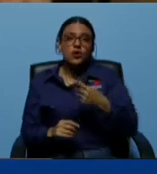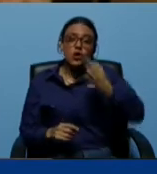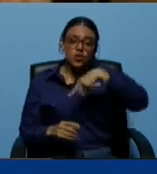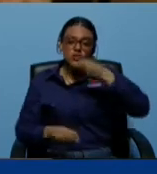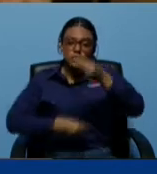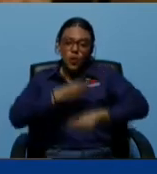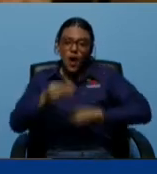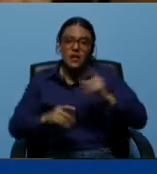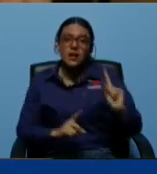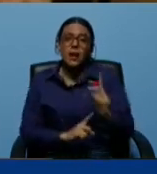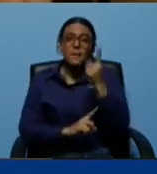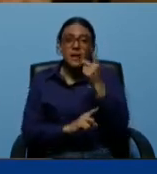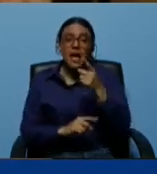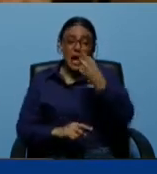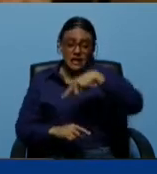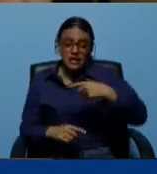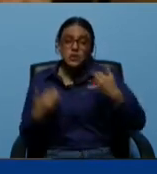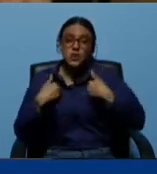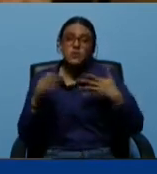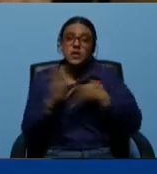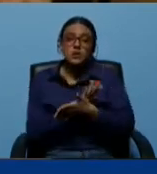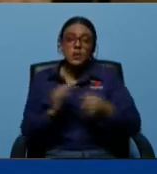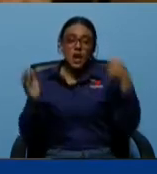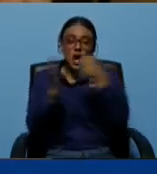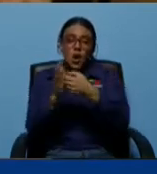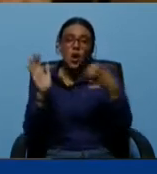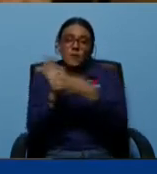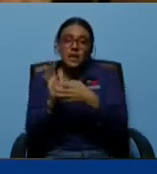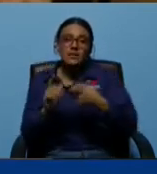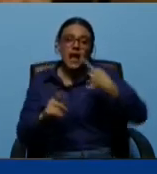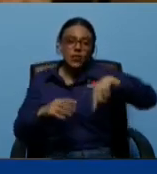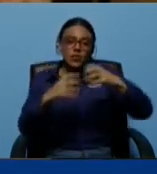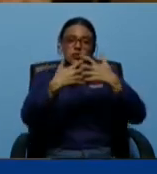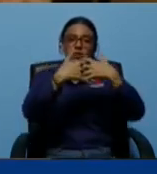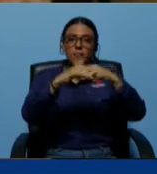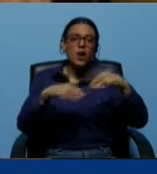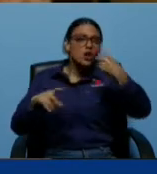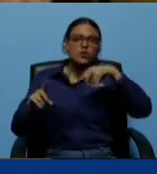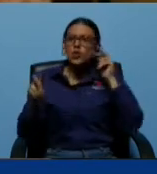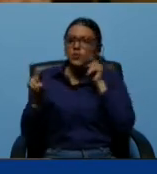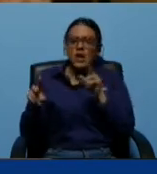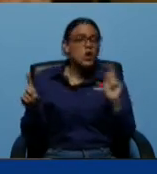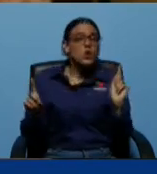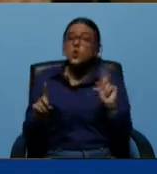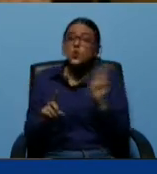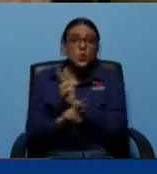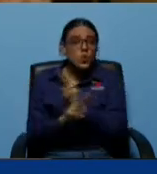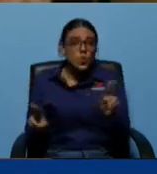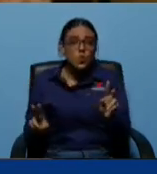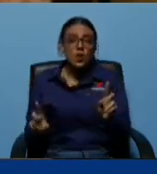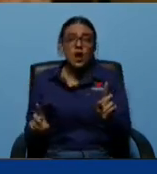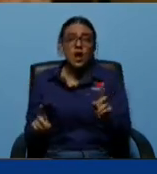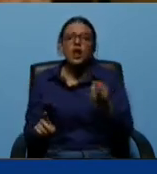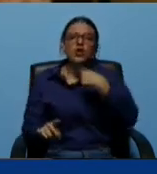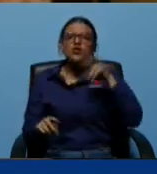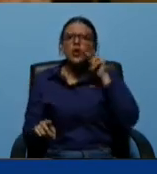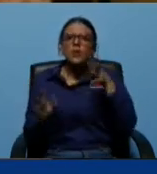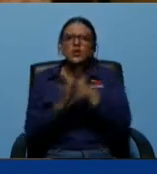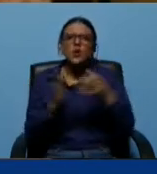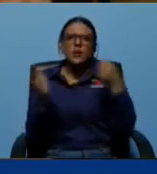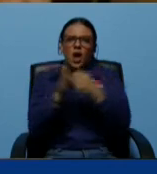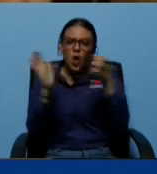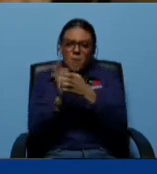el primer golpe de Estado mediático empresarial. Eso no se había visto, se había visto golpes de Estado militares de